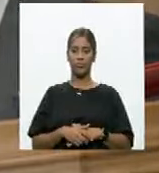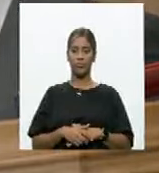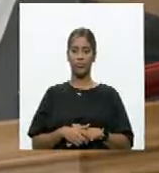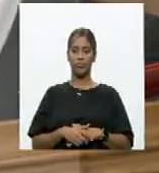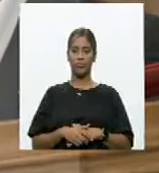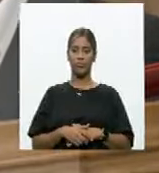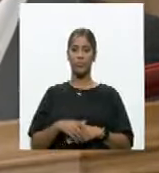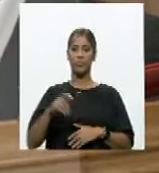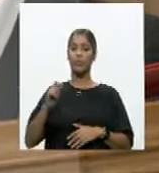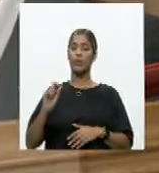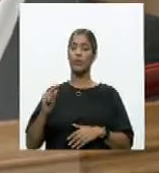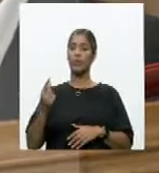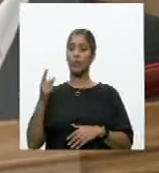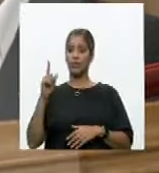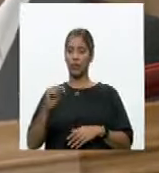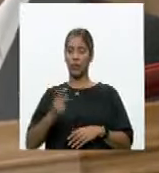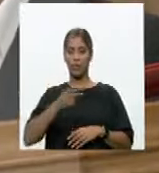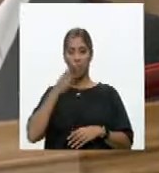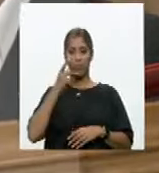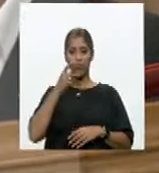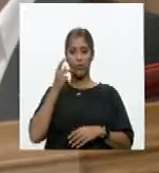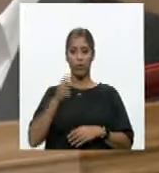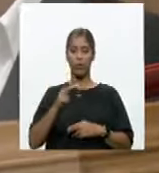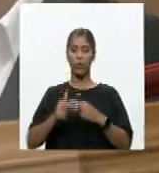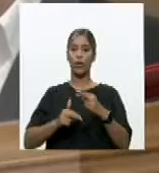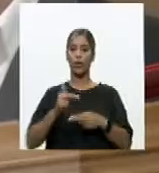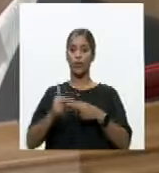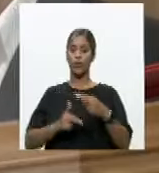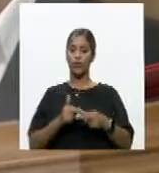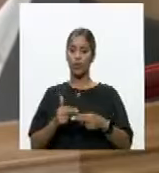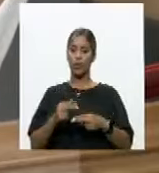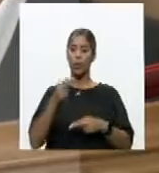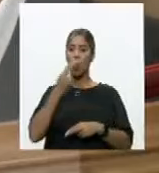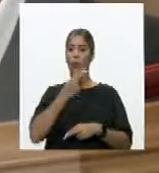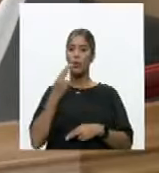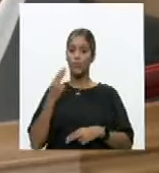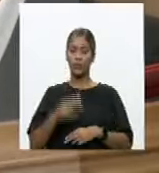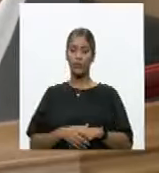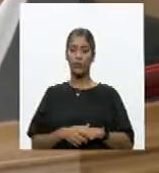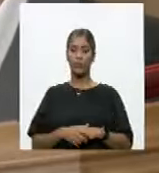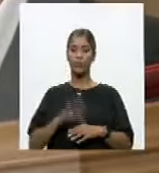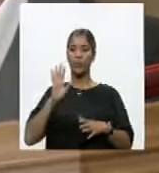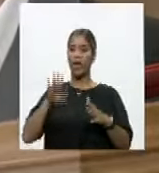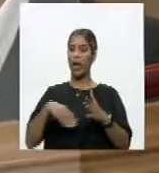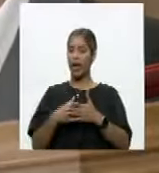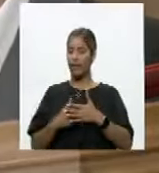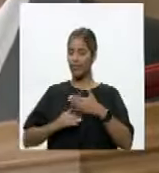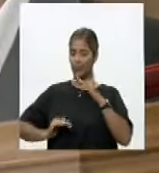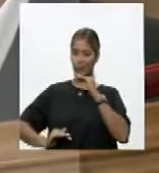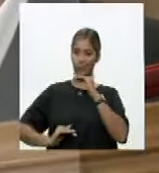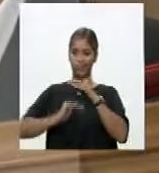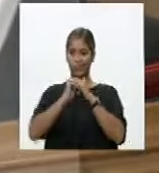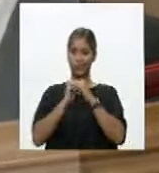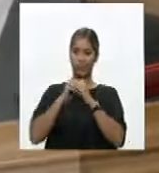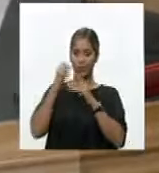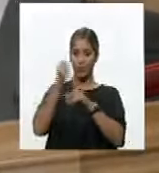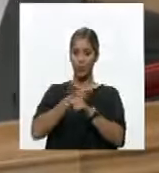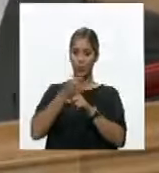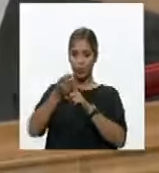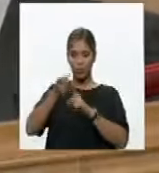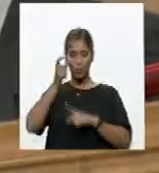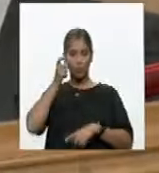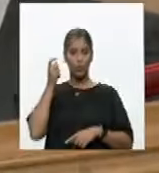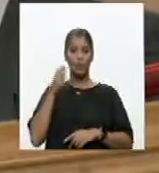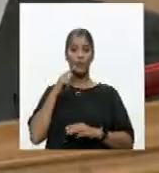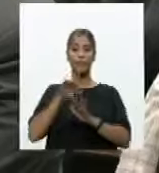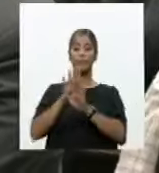Ali Primera era también un político revolucionario comprometido hasta los tuétanos con las luchas del pueblo.